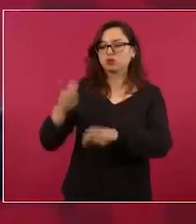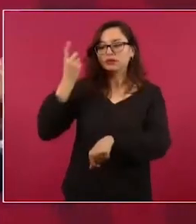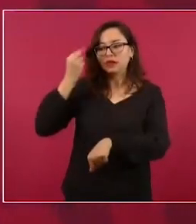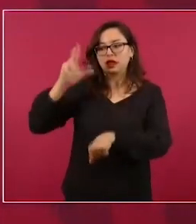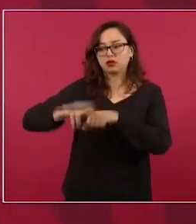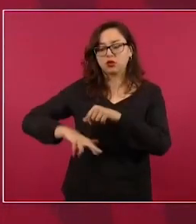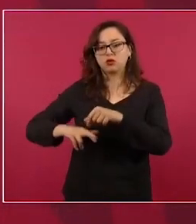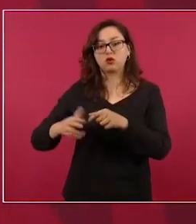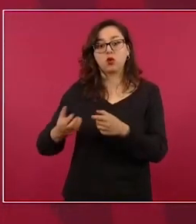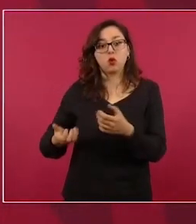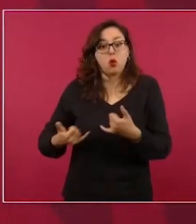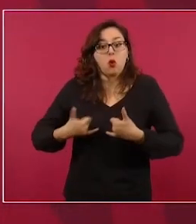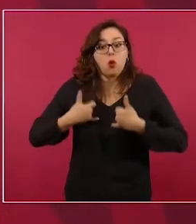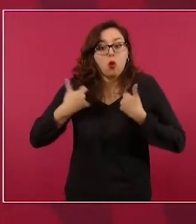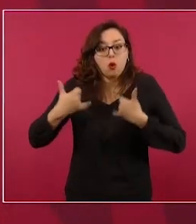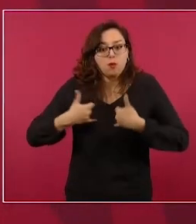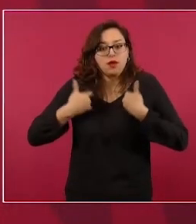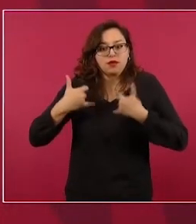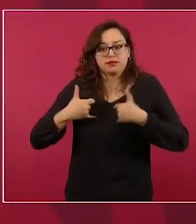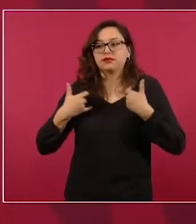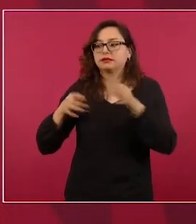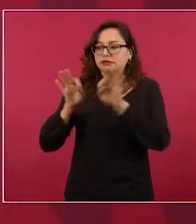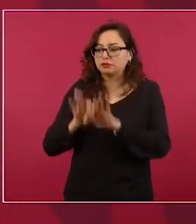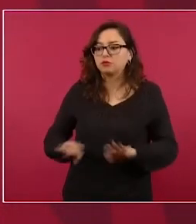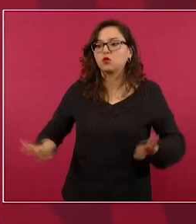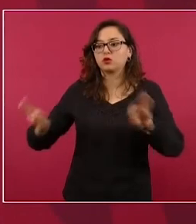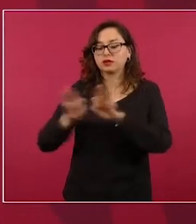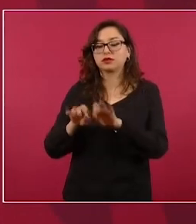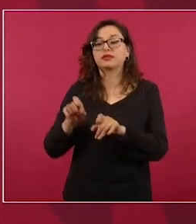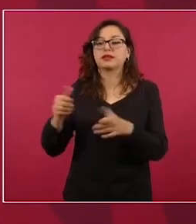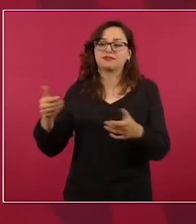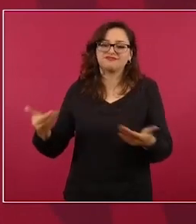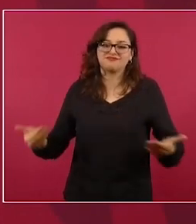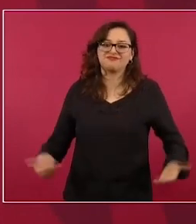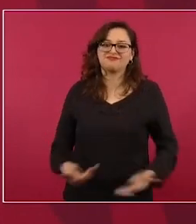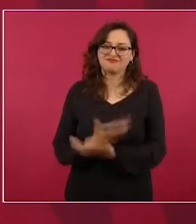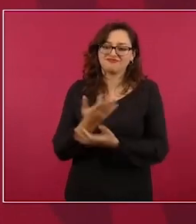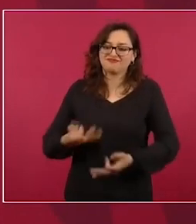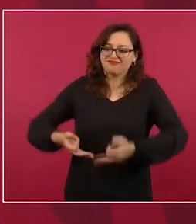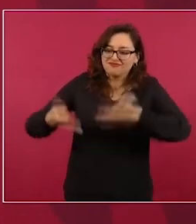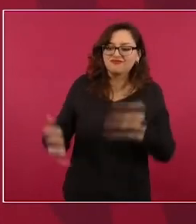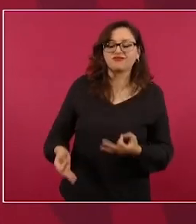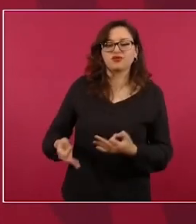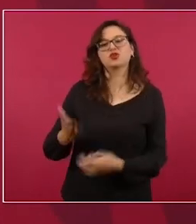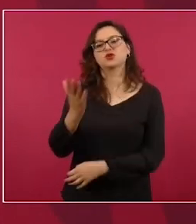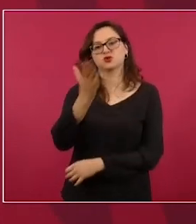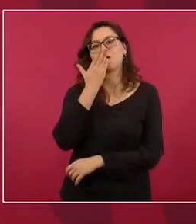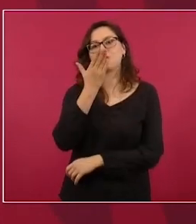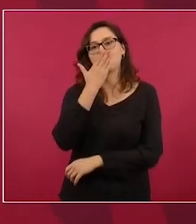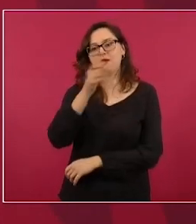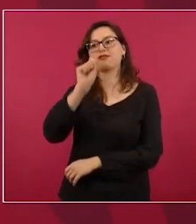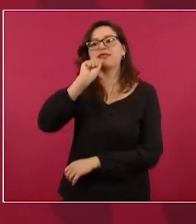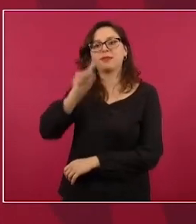joven de Sonora, de Hermosillo,